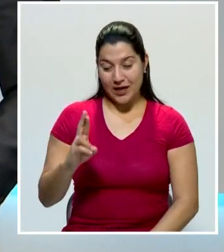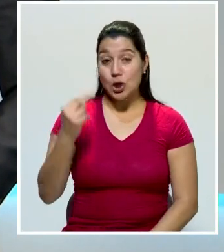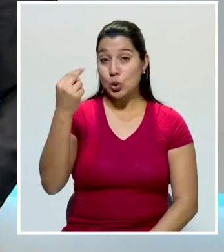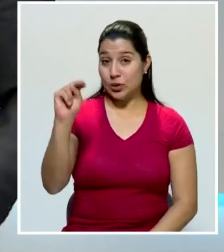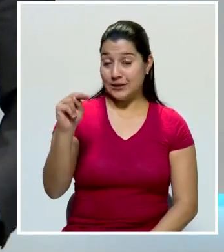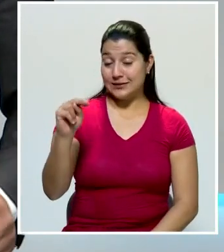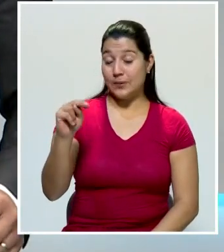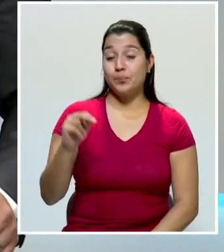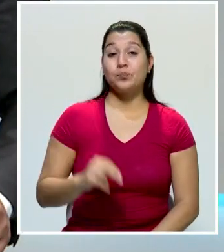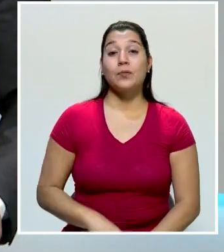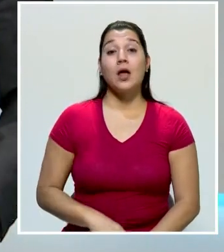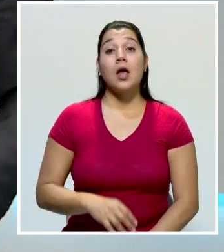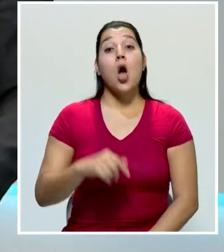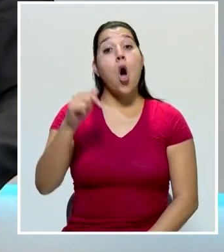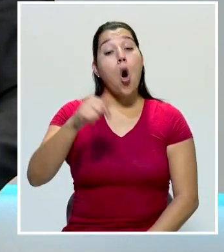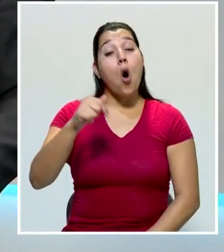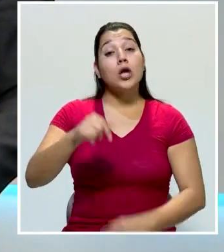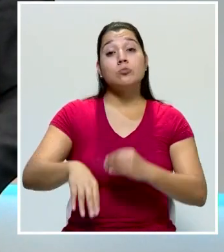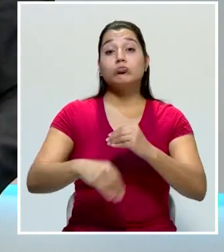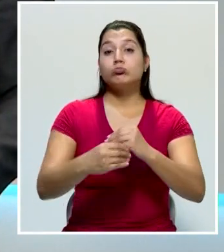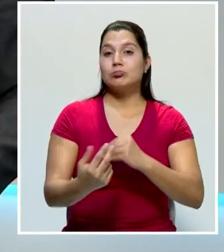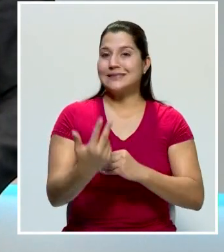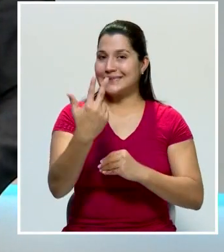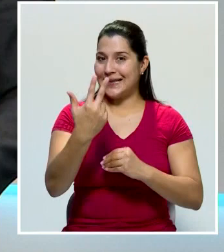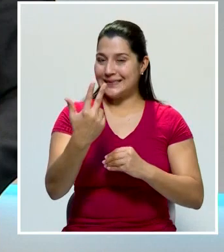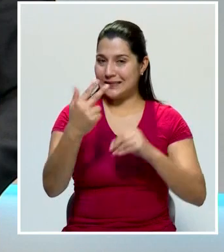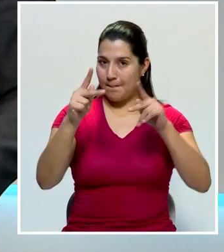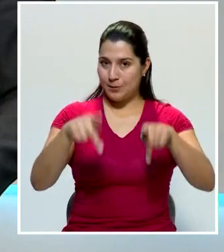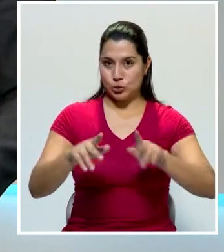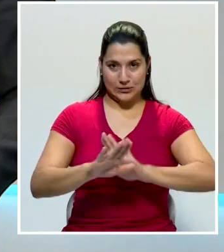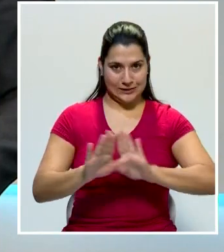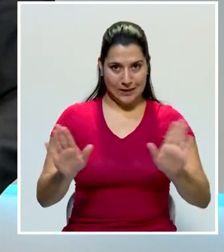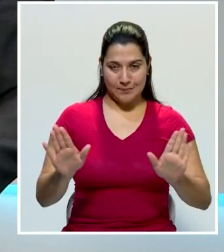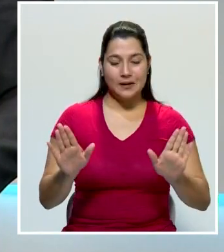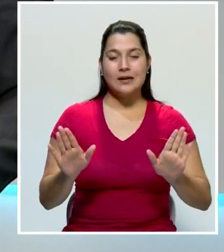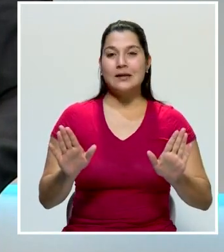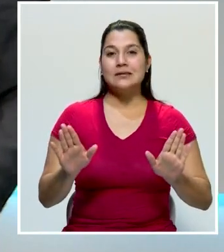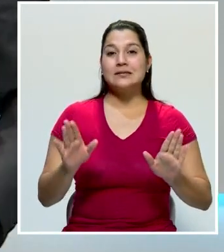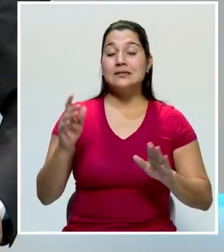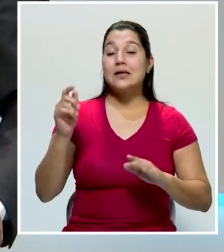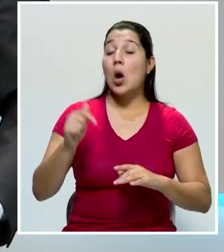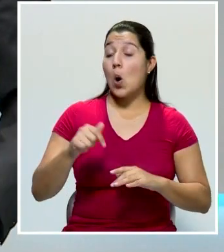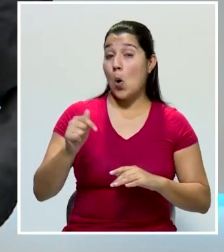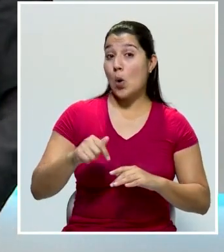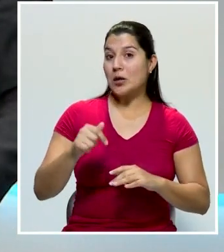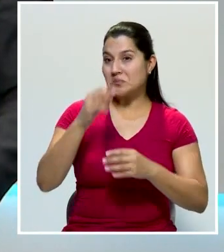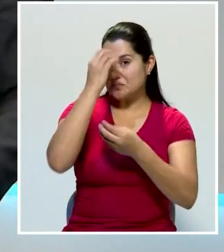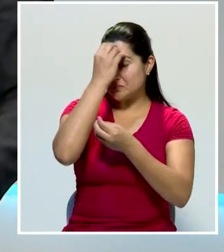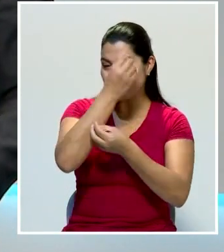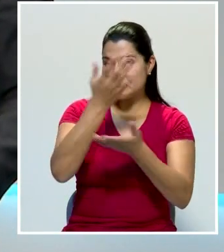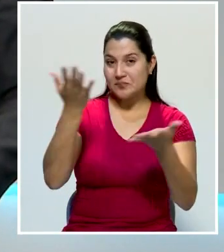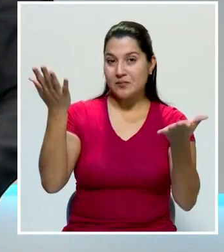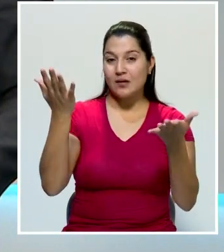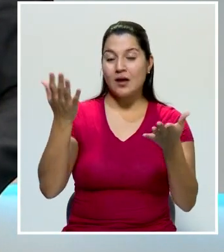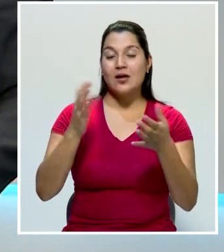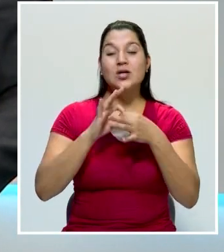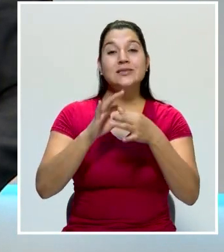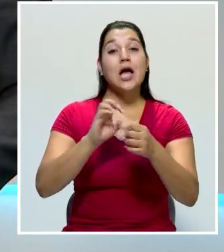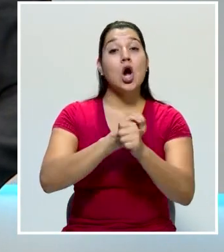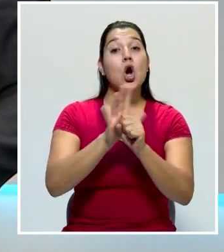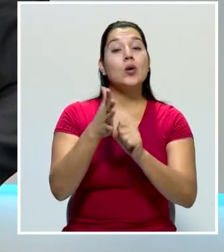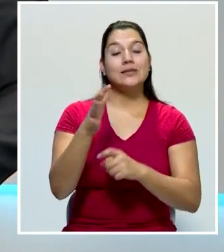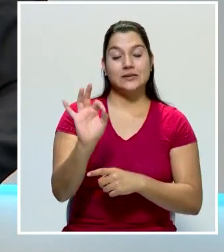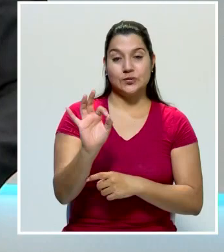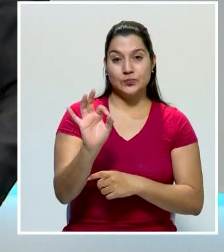estelar. Solamente 3 casos nuevos se registraron hoy en la actualización del COVID-19 y de la